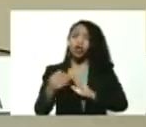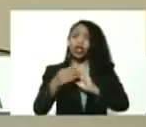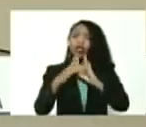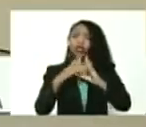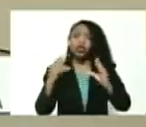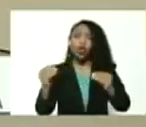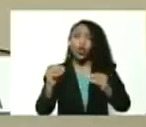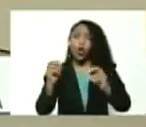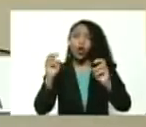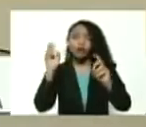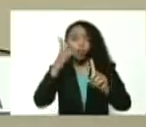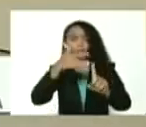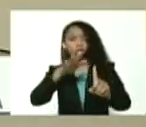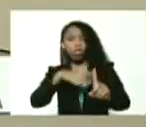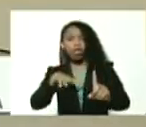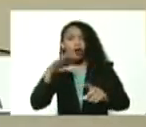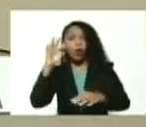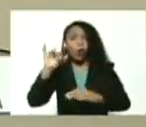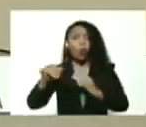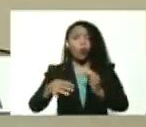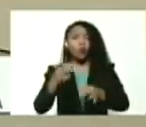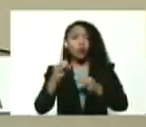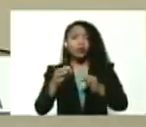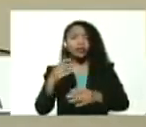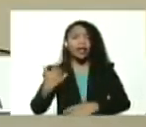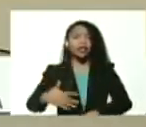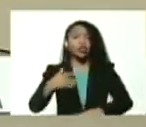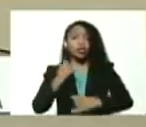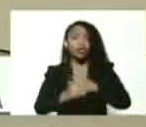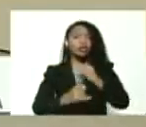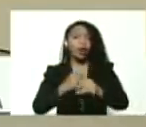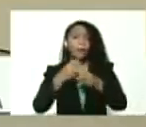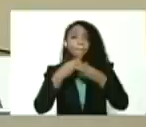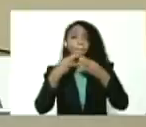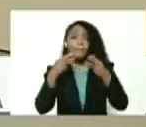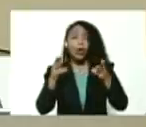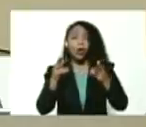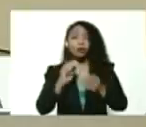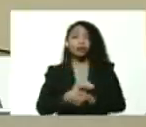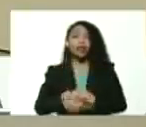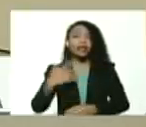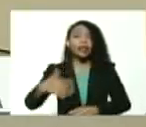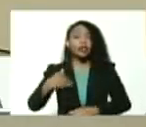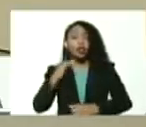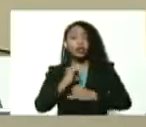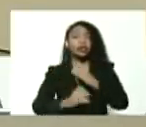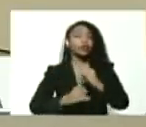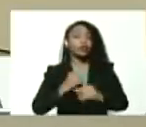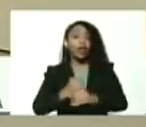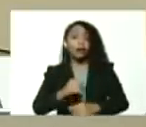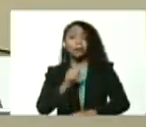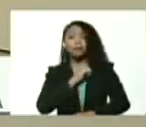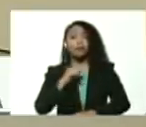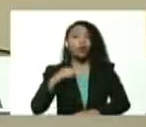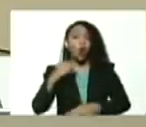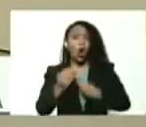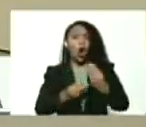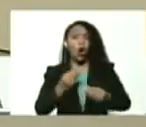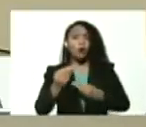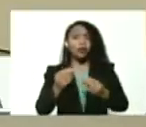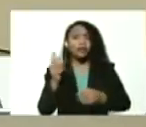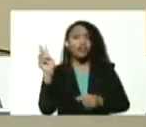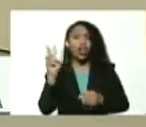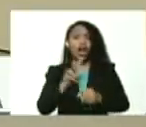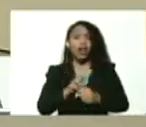entramado jurídico del derecho internacional público, del derecho internacional privado, cómo se está socavando y vulnerando